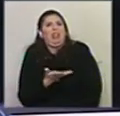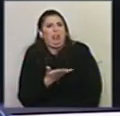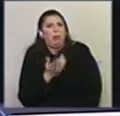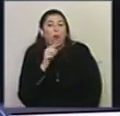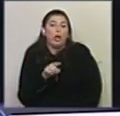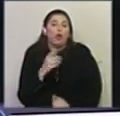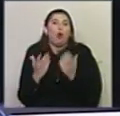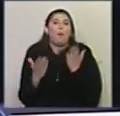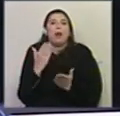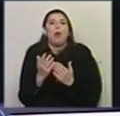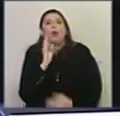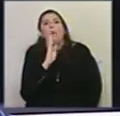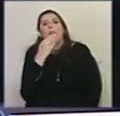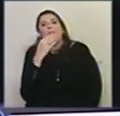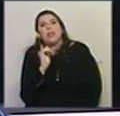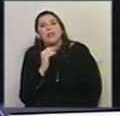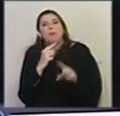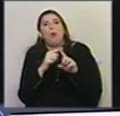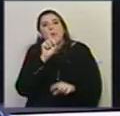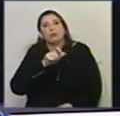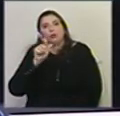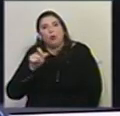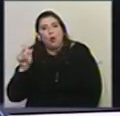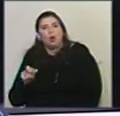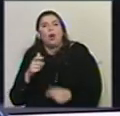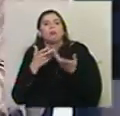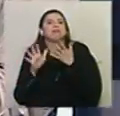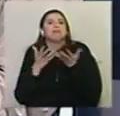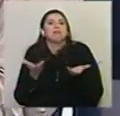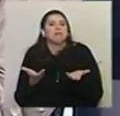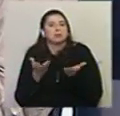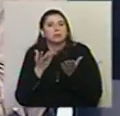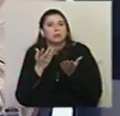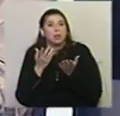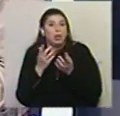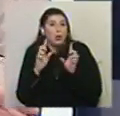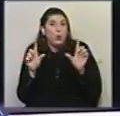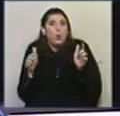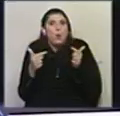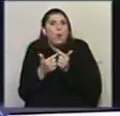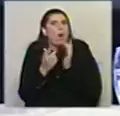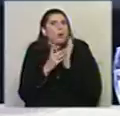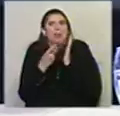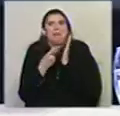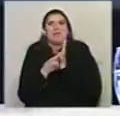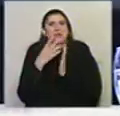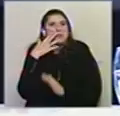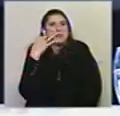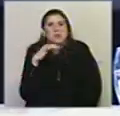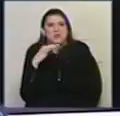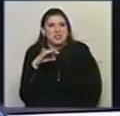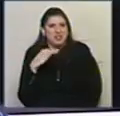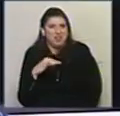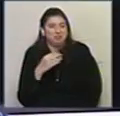con el PBI per cápita, etcétera, etcétera. En la labor, no hay una definición única, ¿no? Claro, pero en la literatura labor, no hay una definición única. Vos fíjate que en la labor que hacemos en